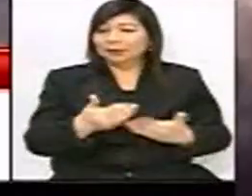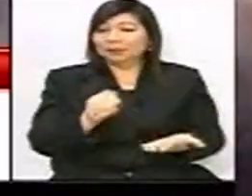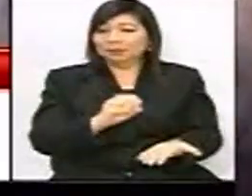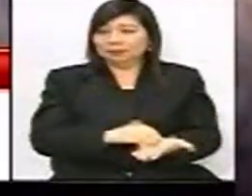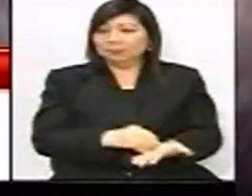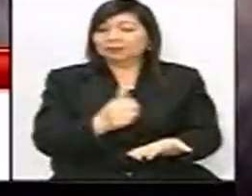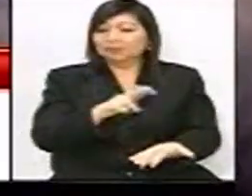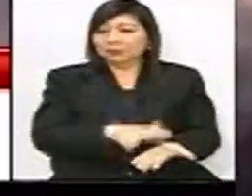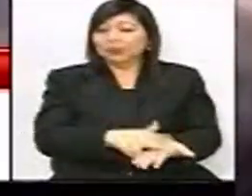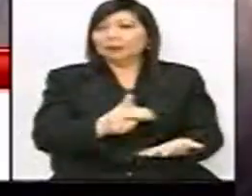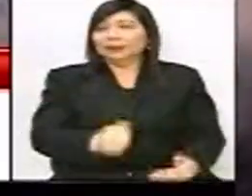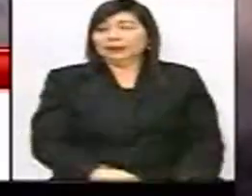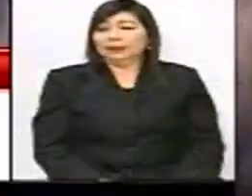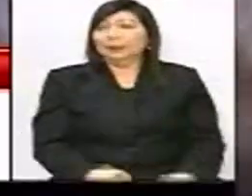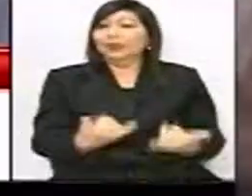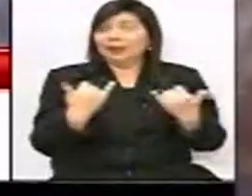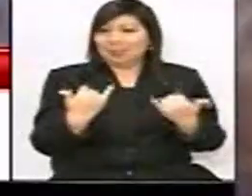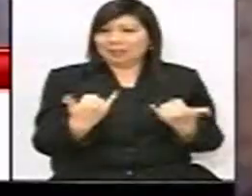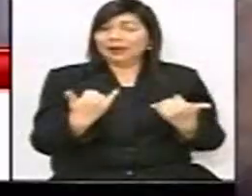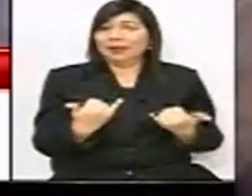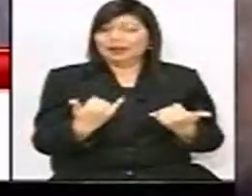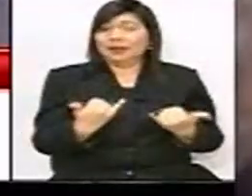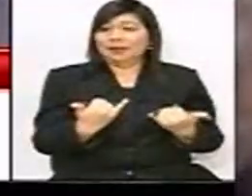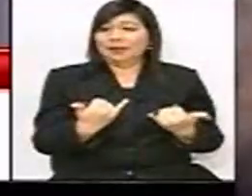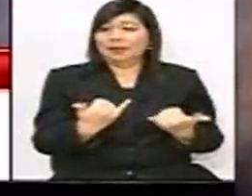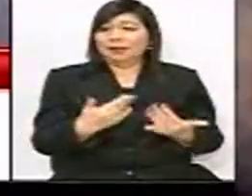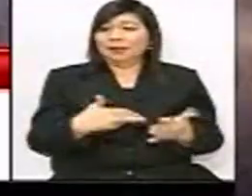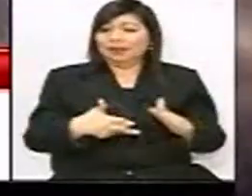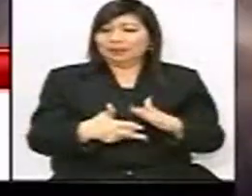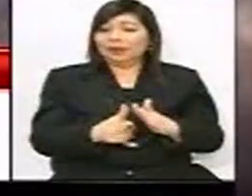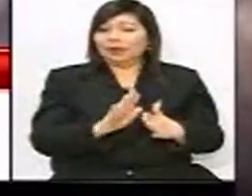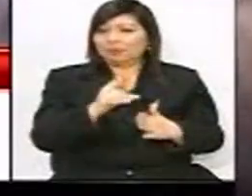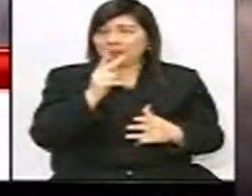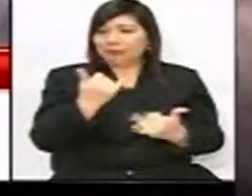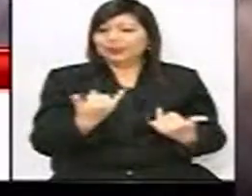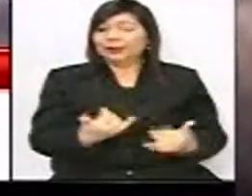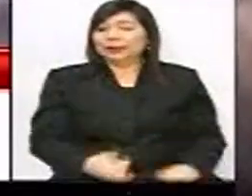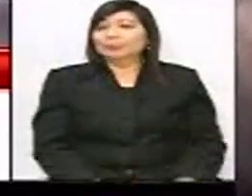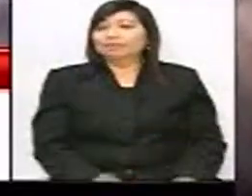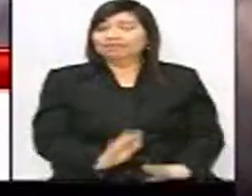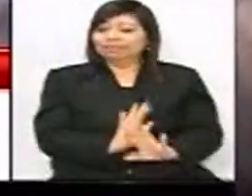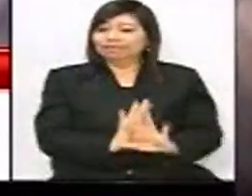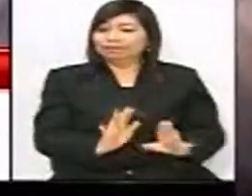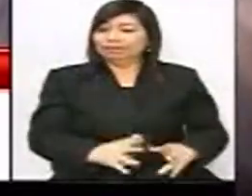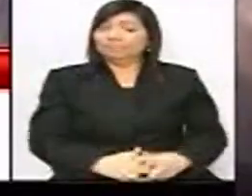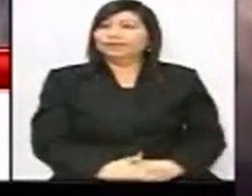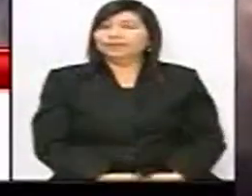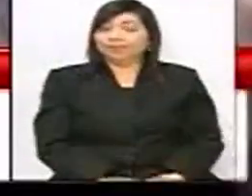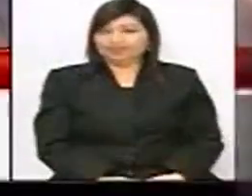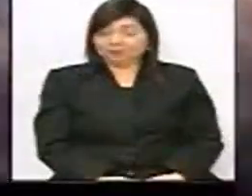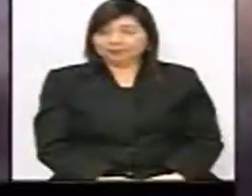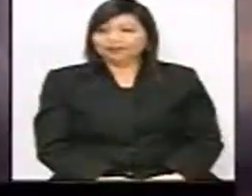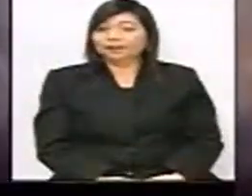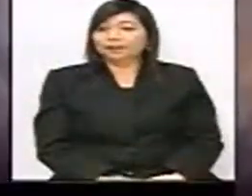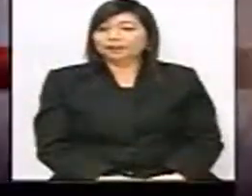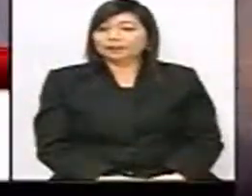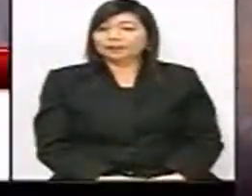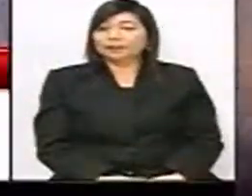más pronto posible. ¿Ya? Esta ley de peajes va a solucionar todos los problemas que tenemos, presidente. Y aquí acabo.